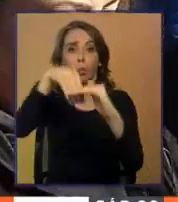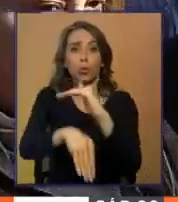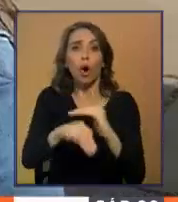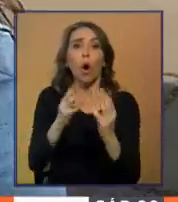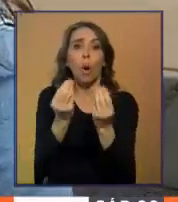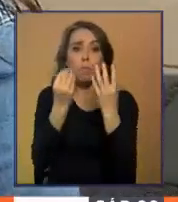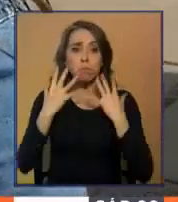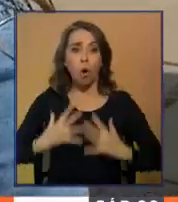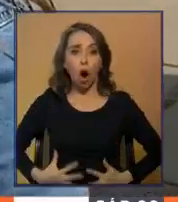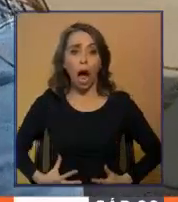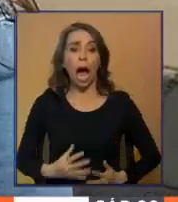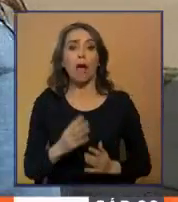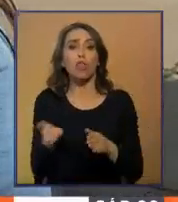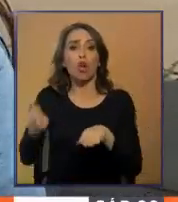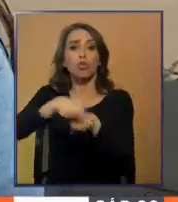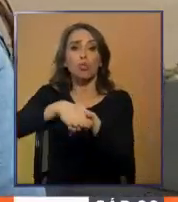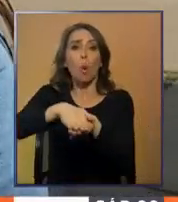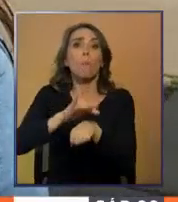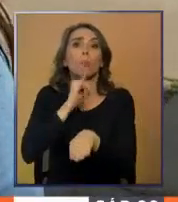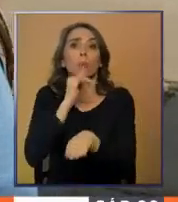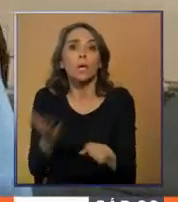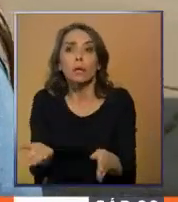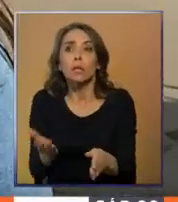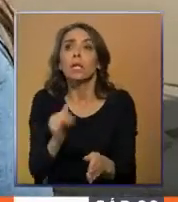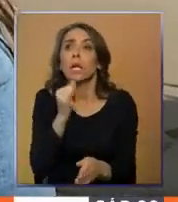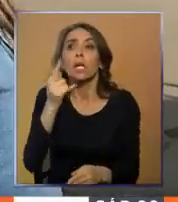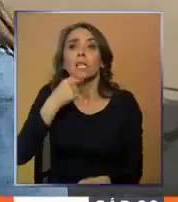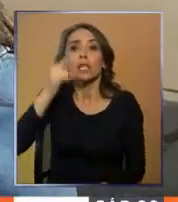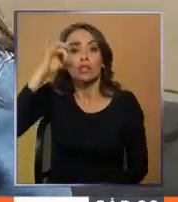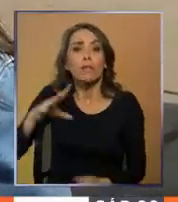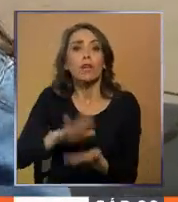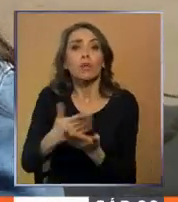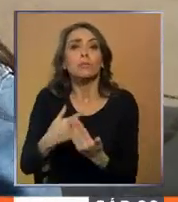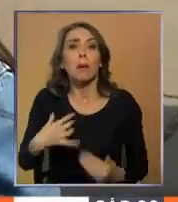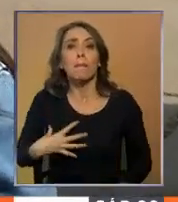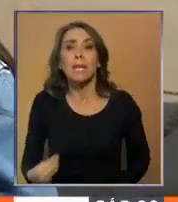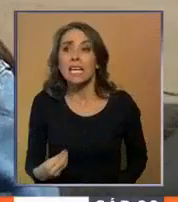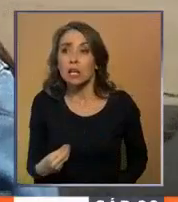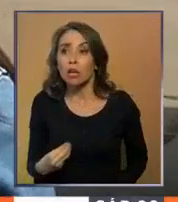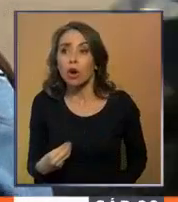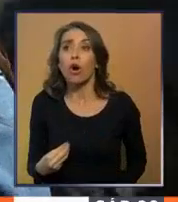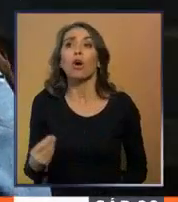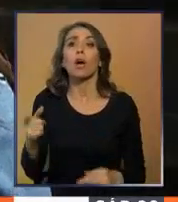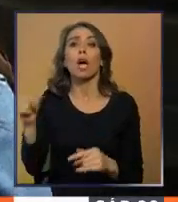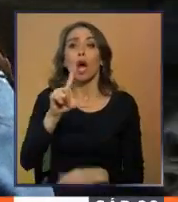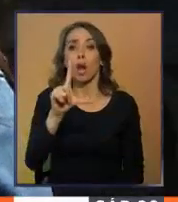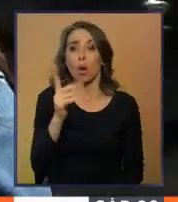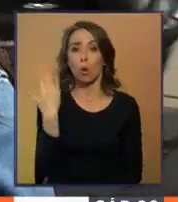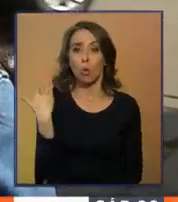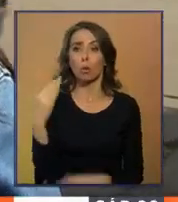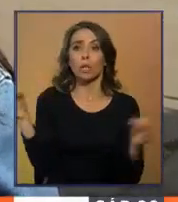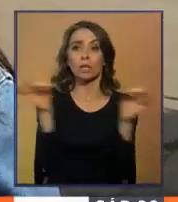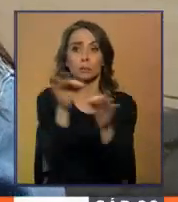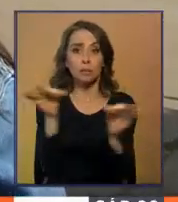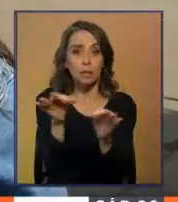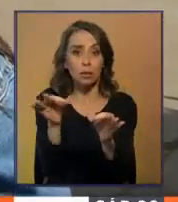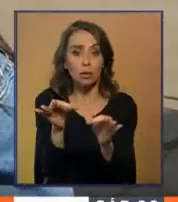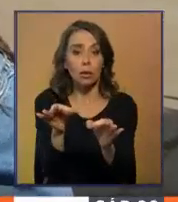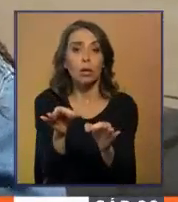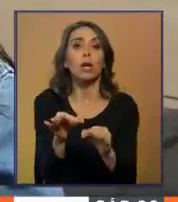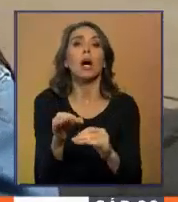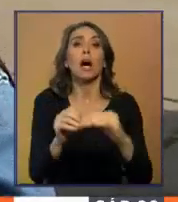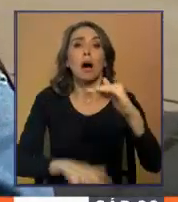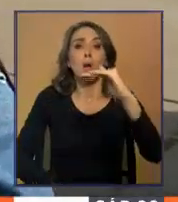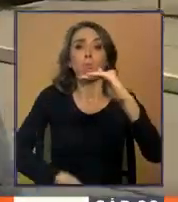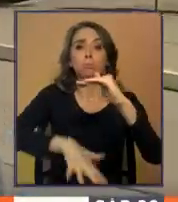no están mojados. Dijeron que estaba todo inundado y yo quiero saber cómo está mi hijo, porque él dio aclaración el lunes, dio aclaración que estaban inundados